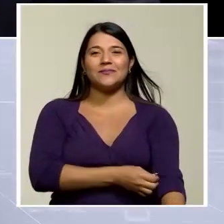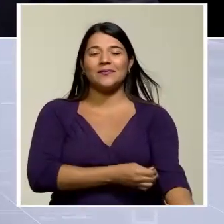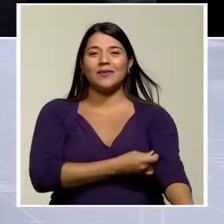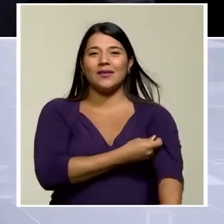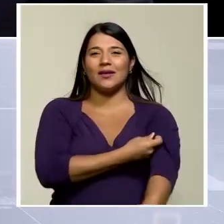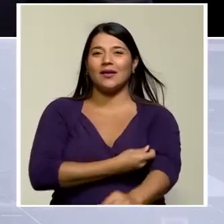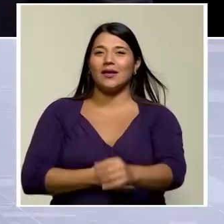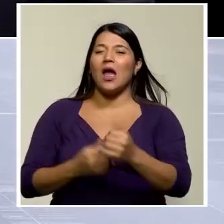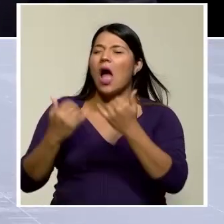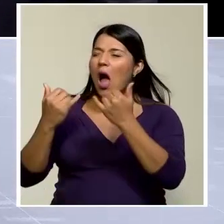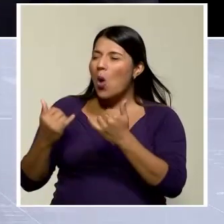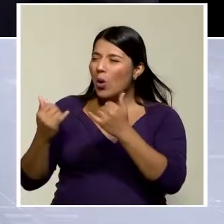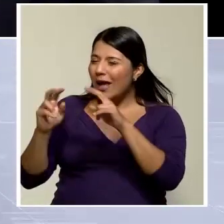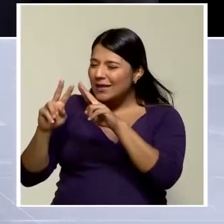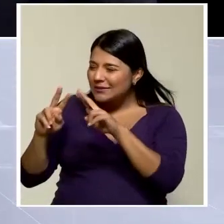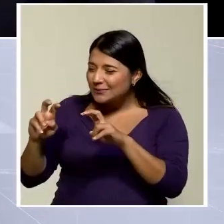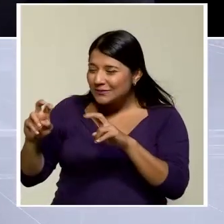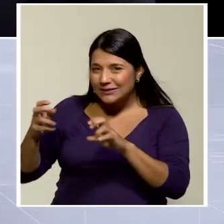Exploración petrolera.